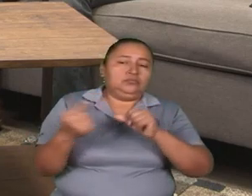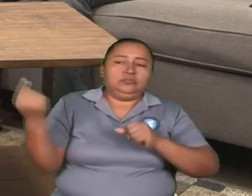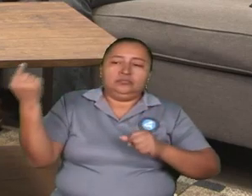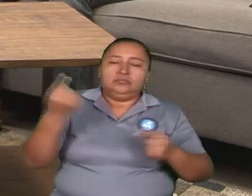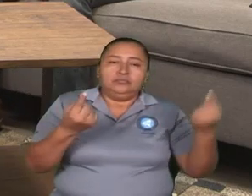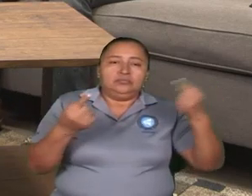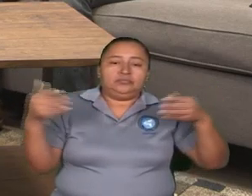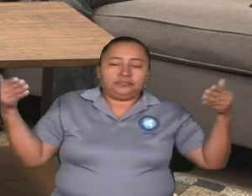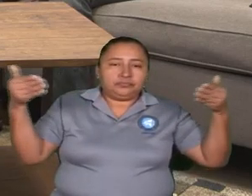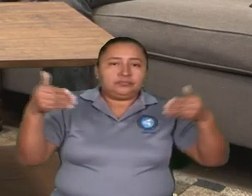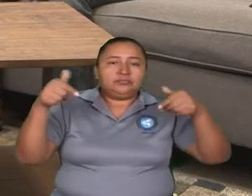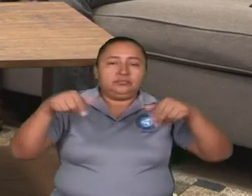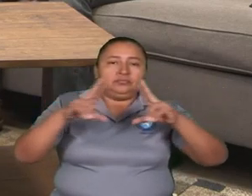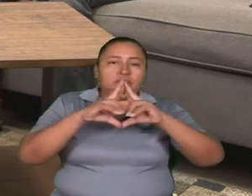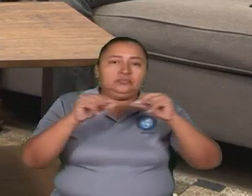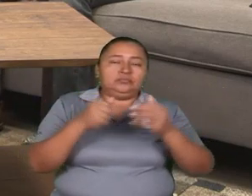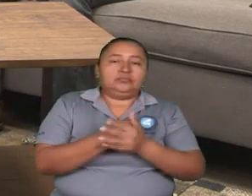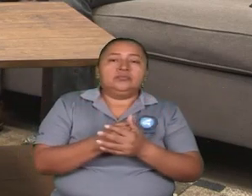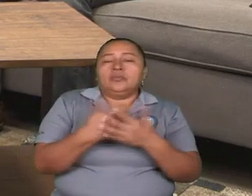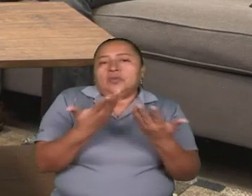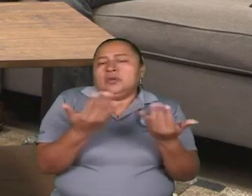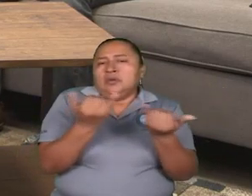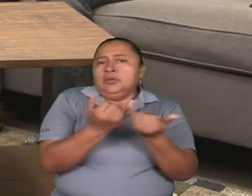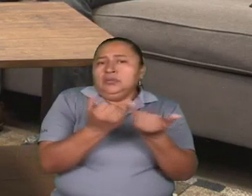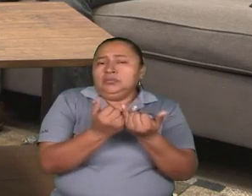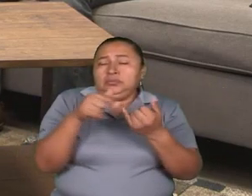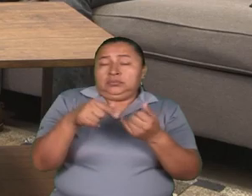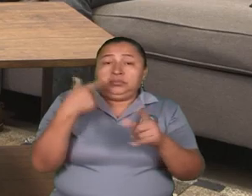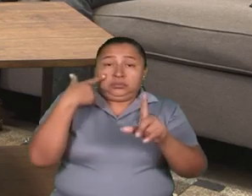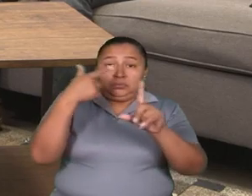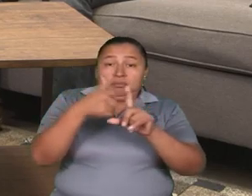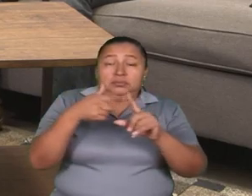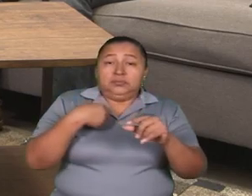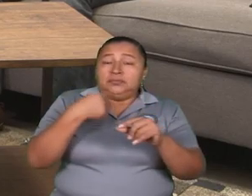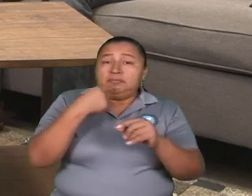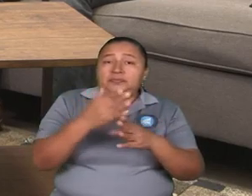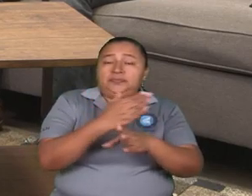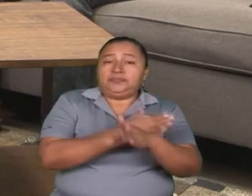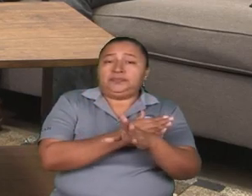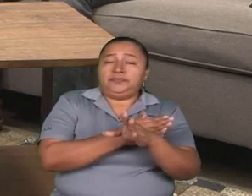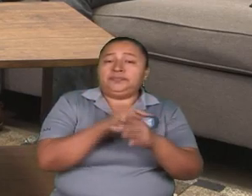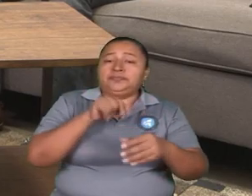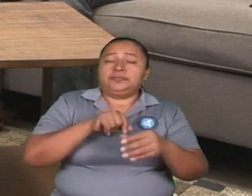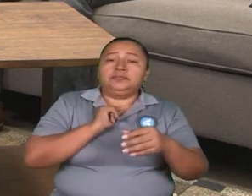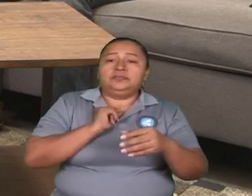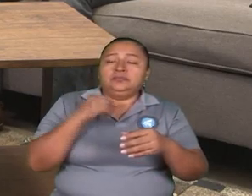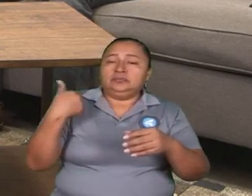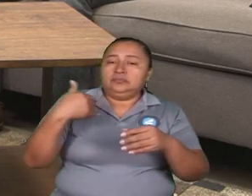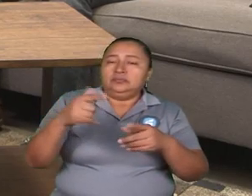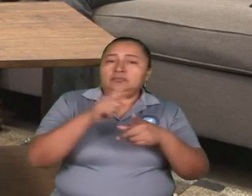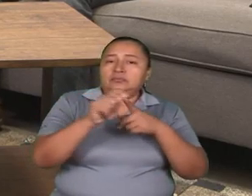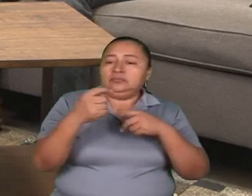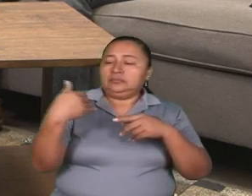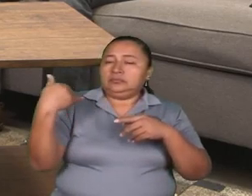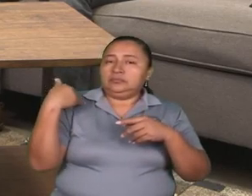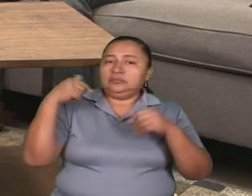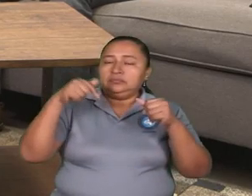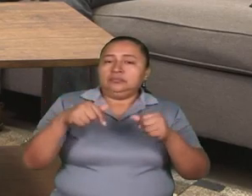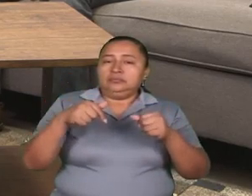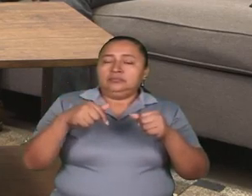consuman, y que estén más días en nuestro país. También importante el proceso de un tema que ha causado